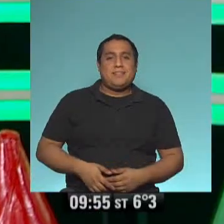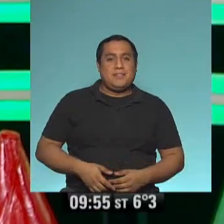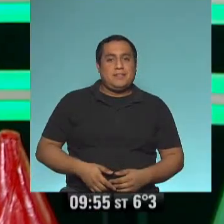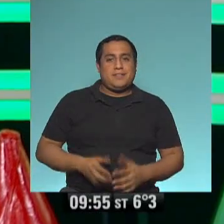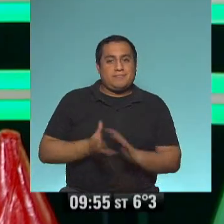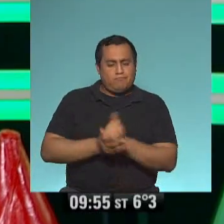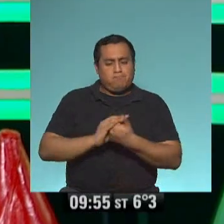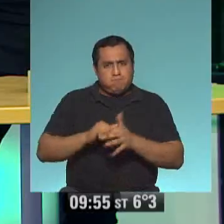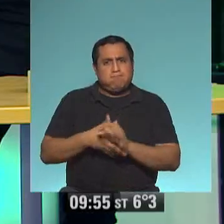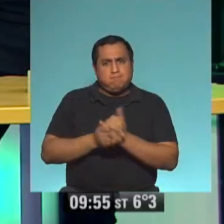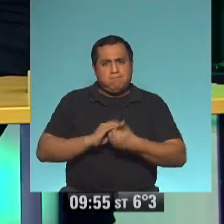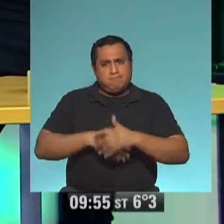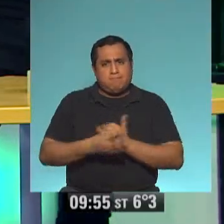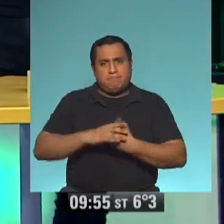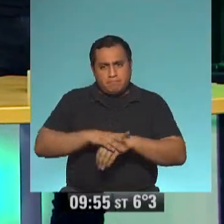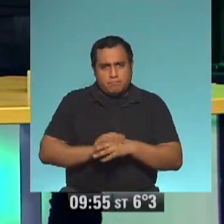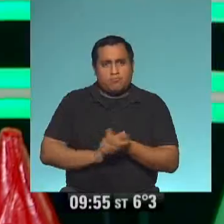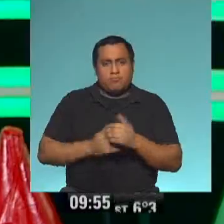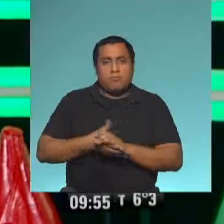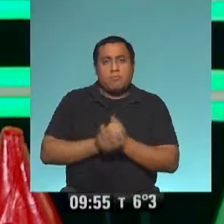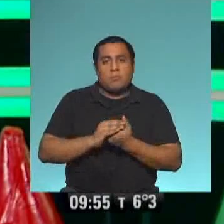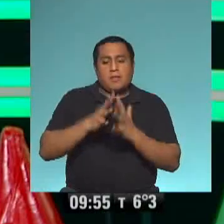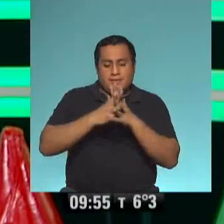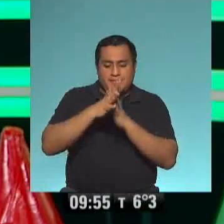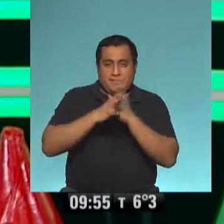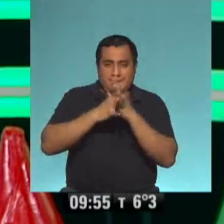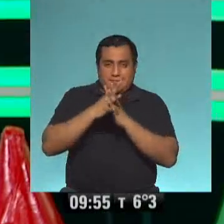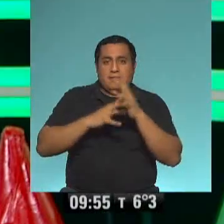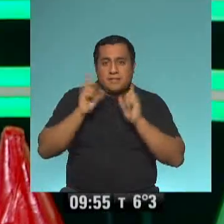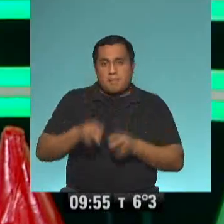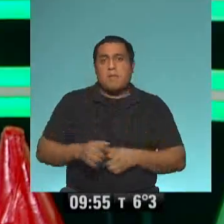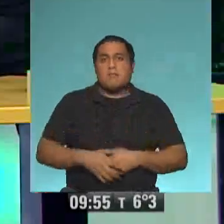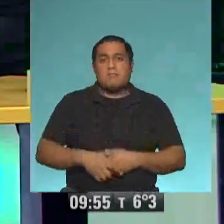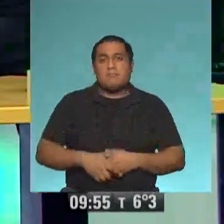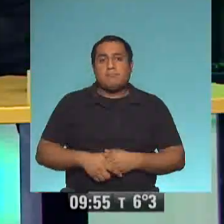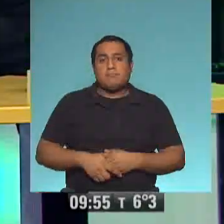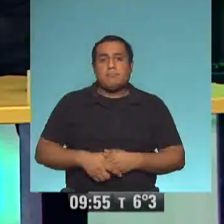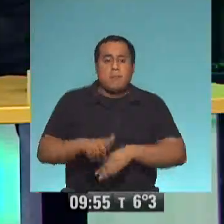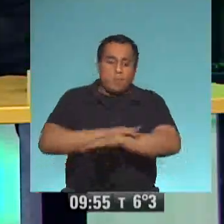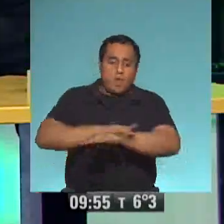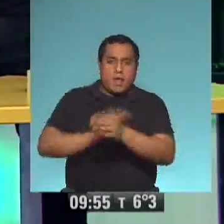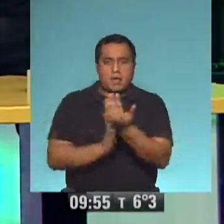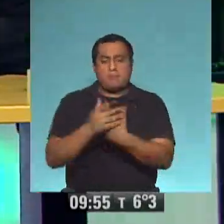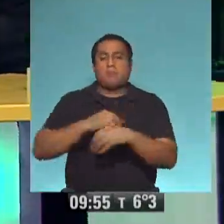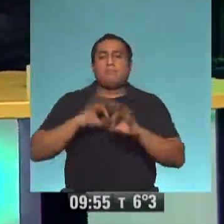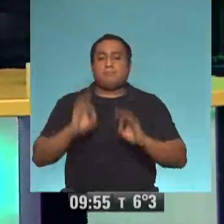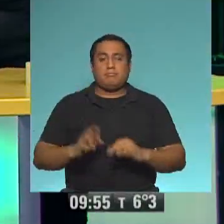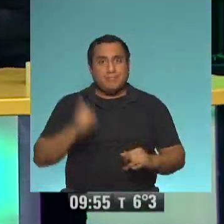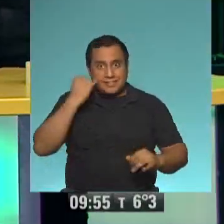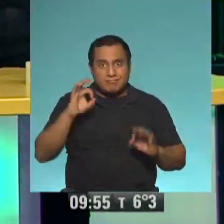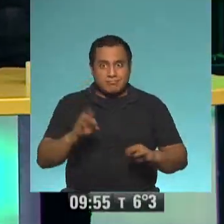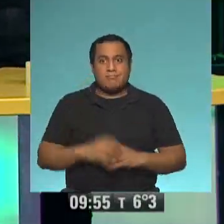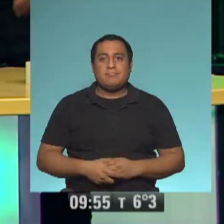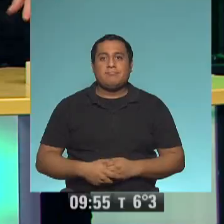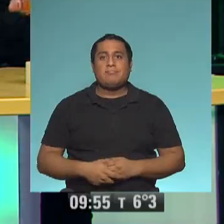tienes que enjuagar toda la mano. Toda la mano. Y entre los deditos. Y entre los deditos. Hasta las muñecas, entre los dedos. Perfecto. Muy bien, ya estamos. Estamos preparados y preparadas.